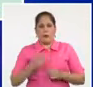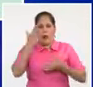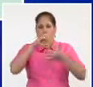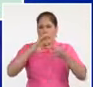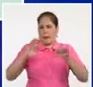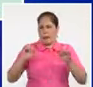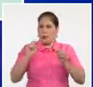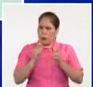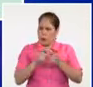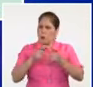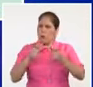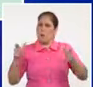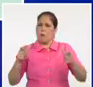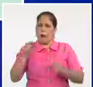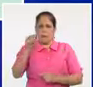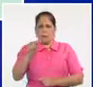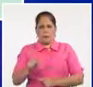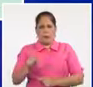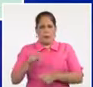incrementa los casos autóctonos,